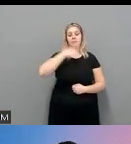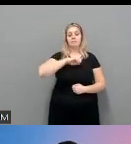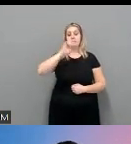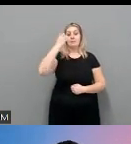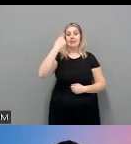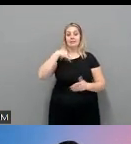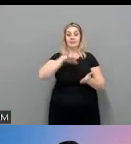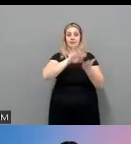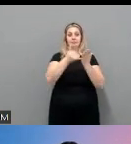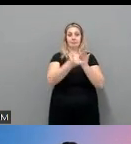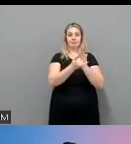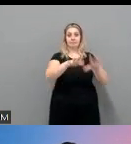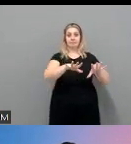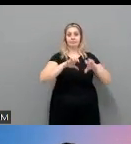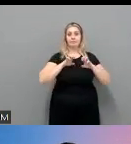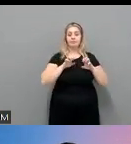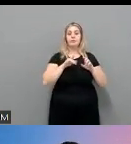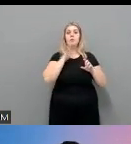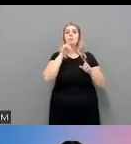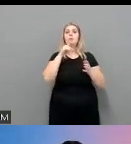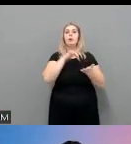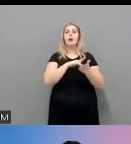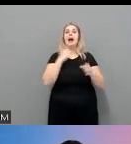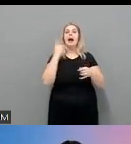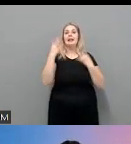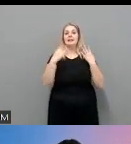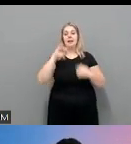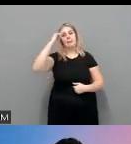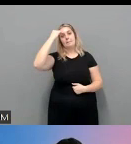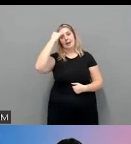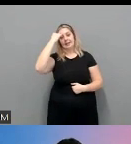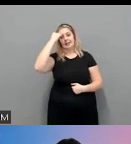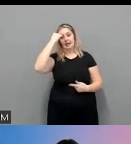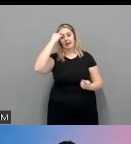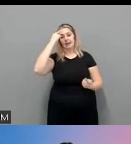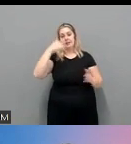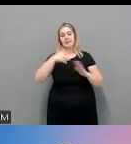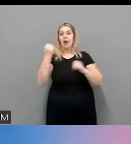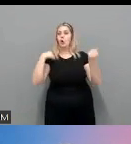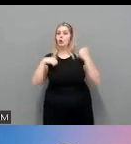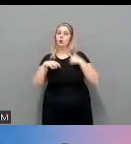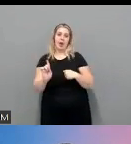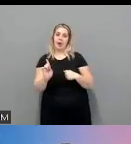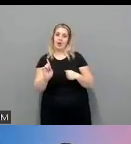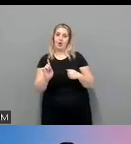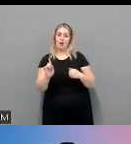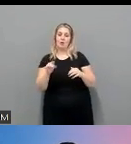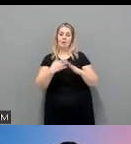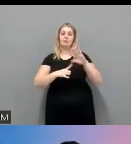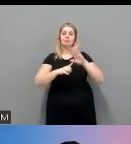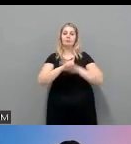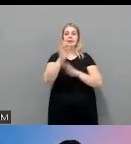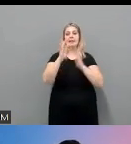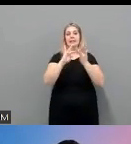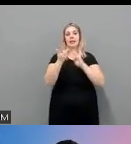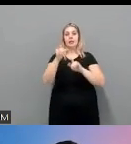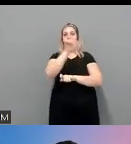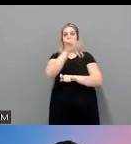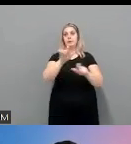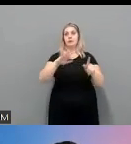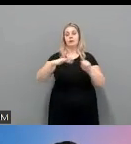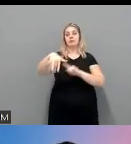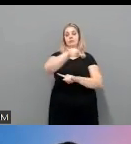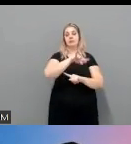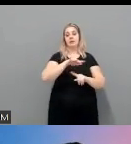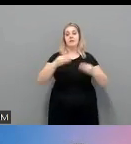adquisición del lenguaje, que es tratado como una actividad mental y no conductual, que se desarrolla en interacción con los demás durante